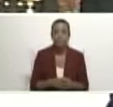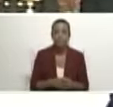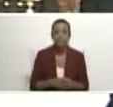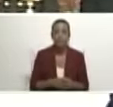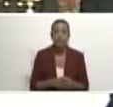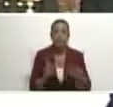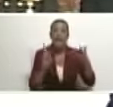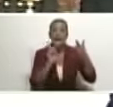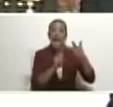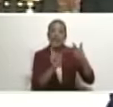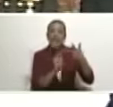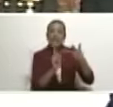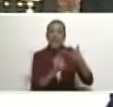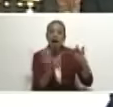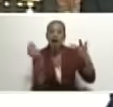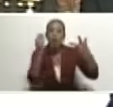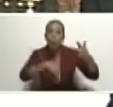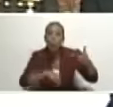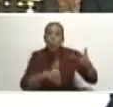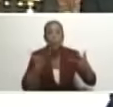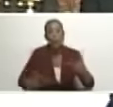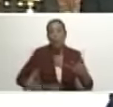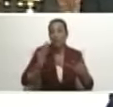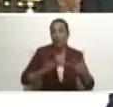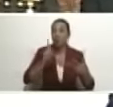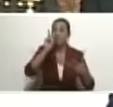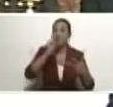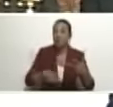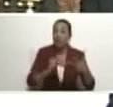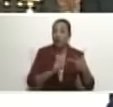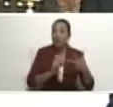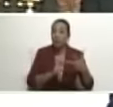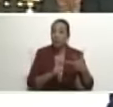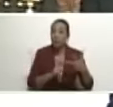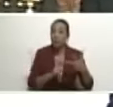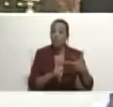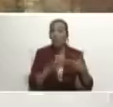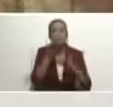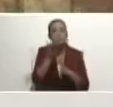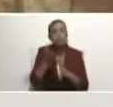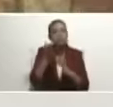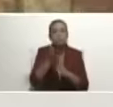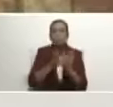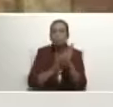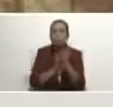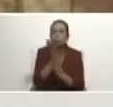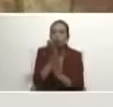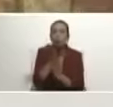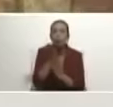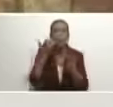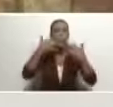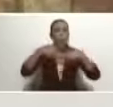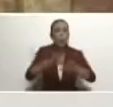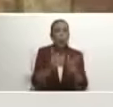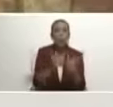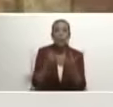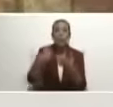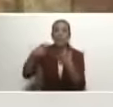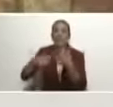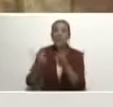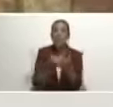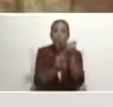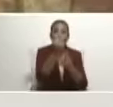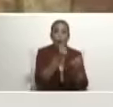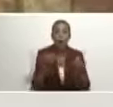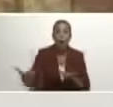El tercer consenso es muy importante. Es perseverar en el camino de la diversificación económica, de